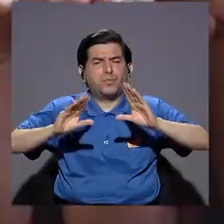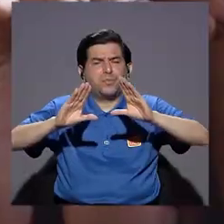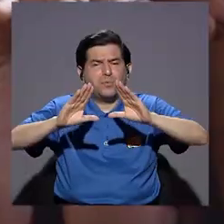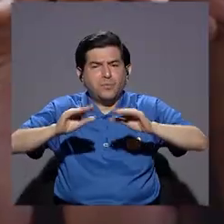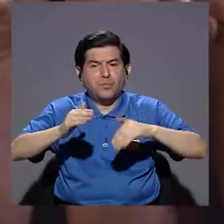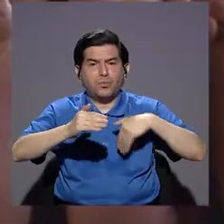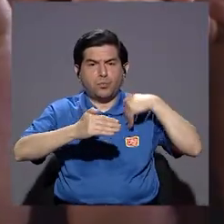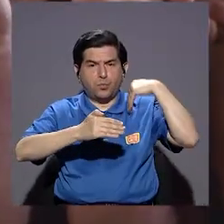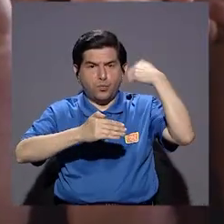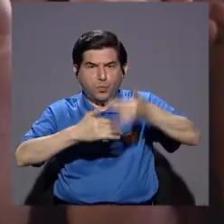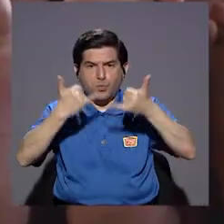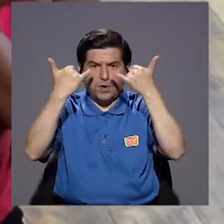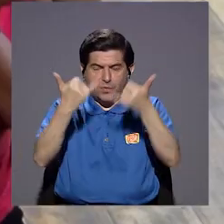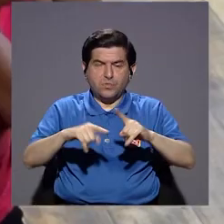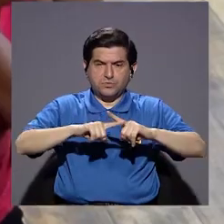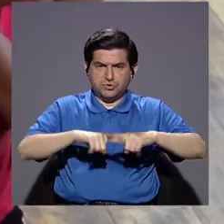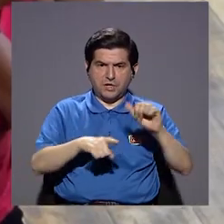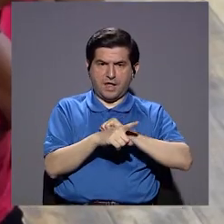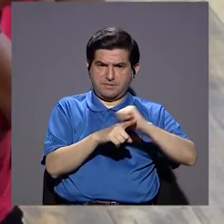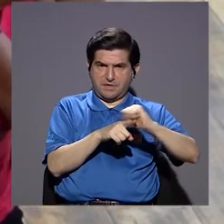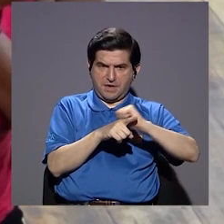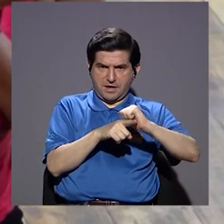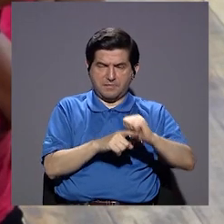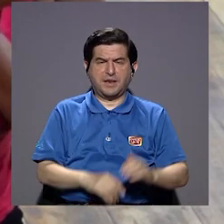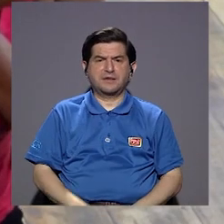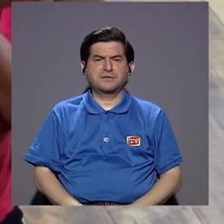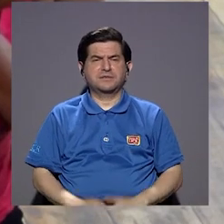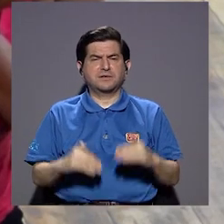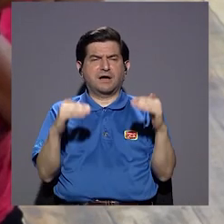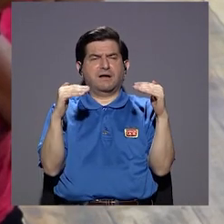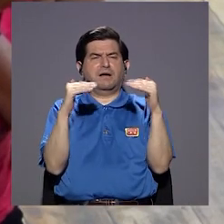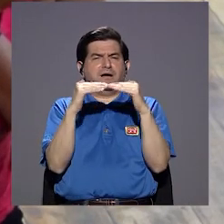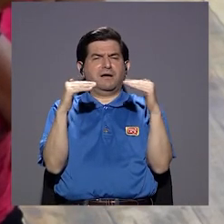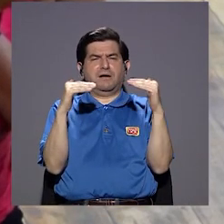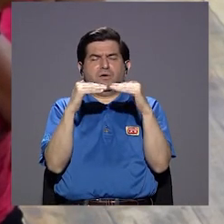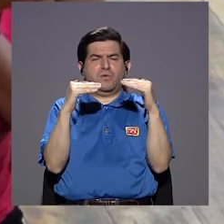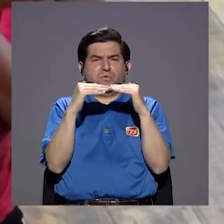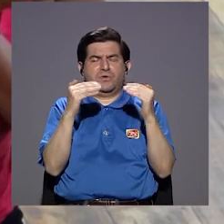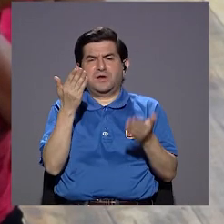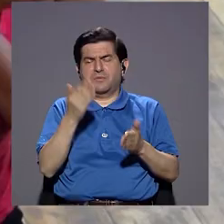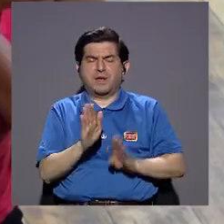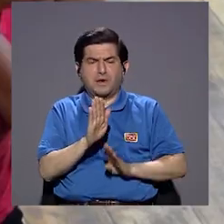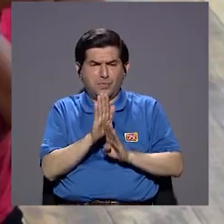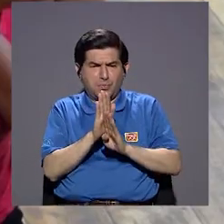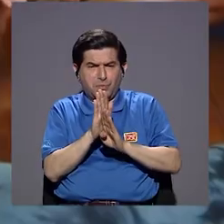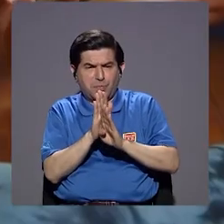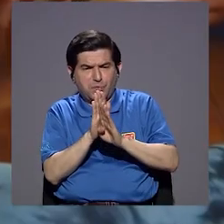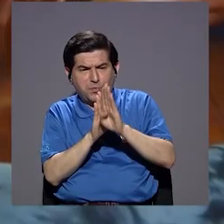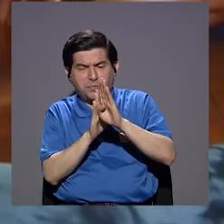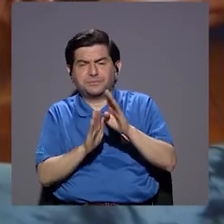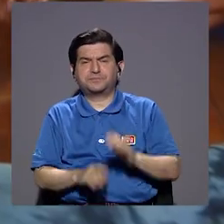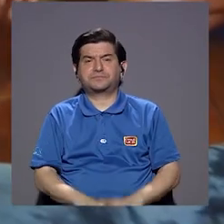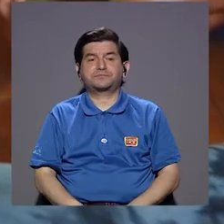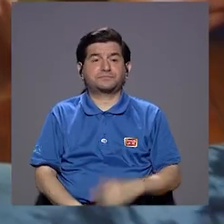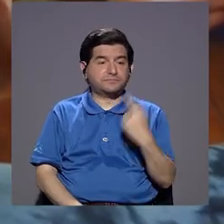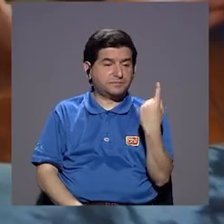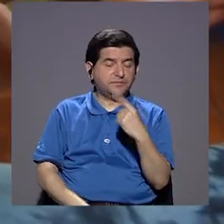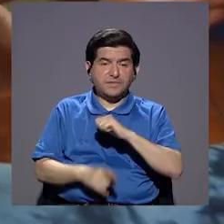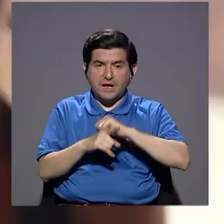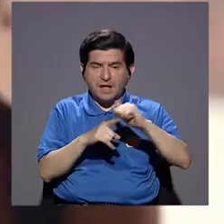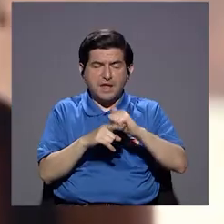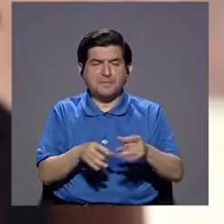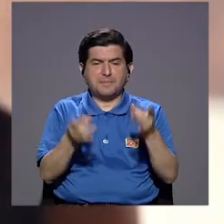ya después pues llega, depende de su práctica, llega a niveles bastante desarrollados y bueno,